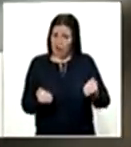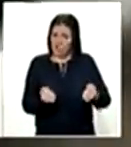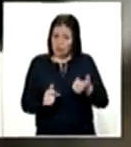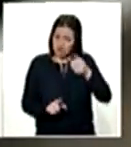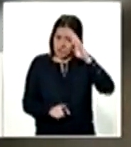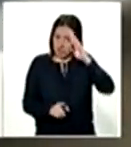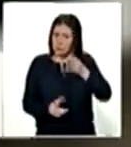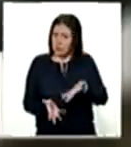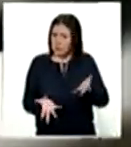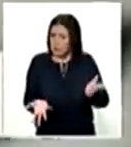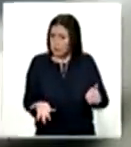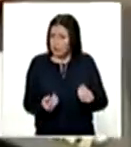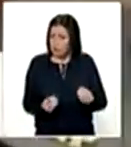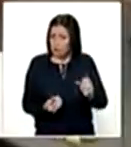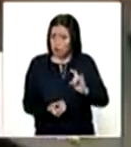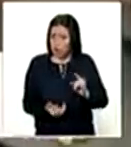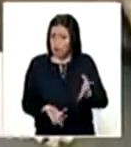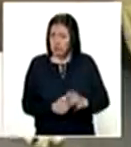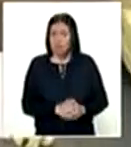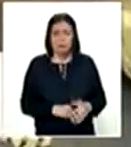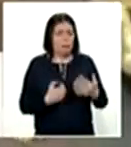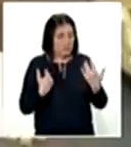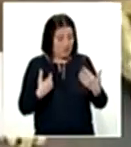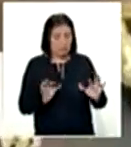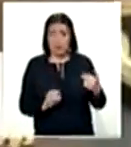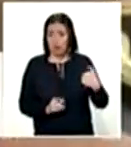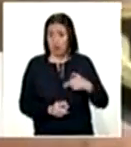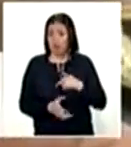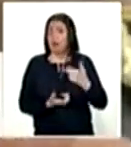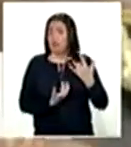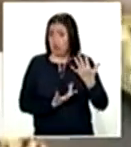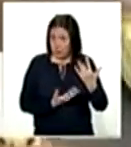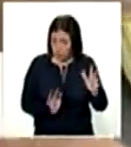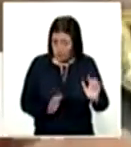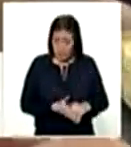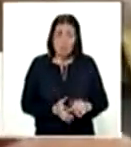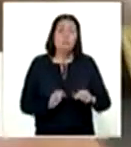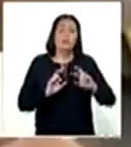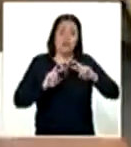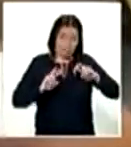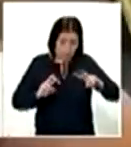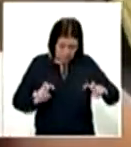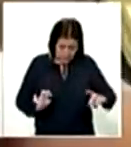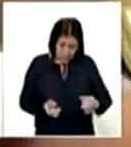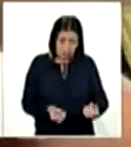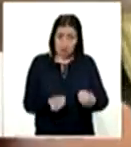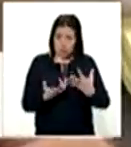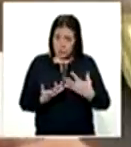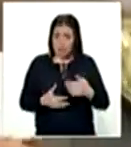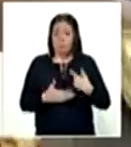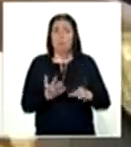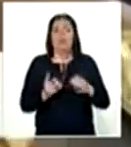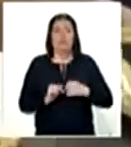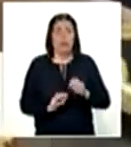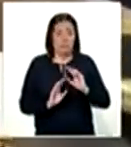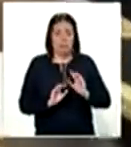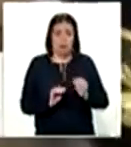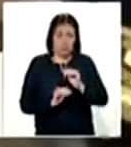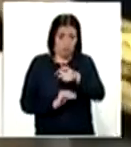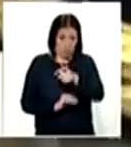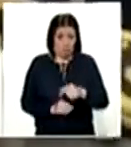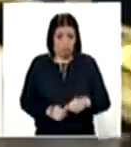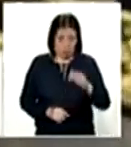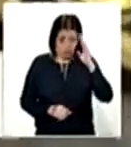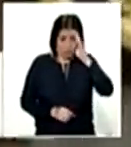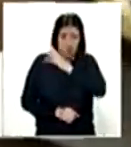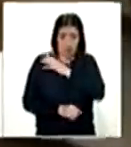institución policial. Ya estamos esperando precisamente el resultado de las investigaciones para adoptar las medidas correspondientes. General, ¿a usted también lo invitaron